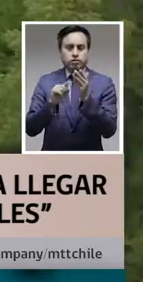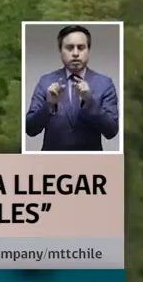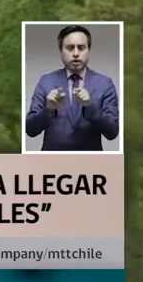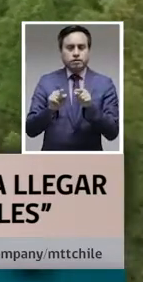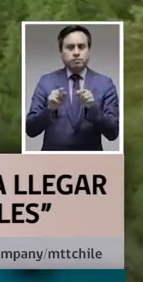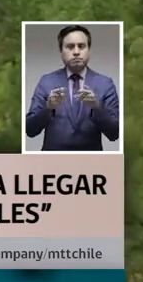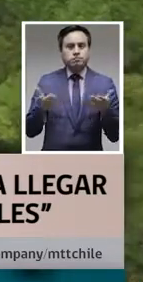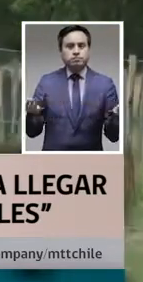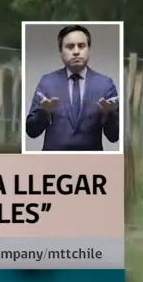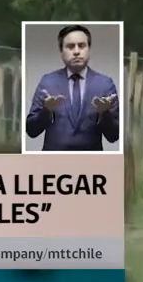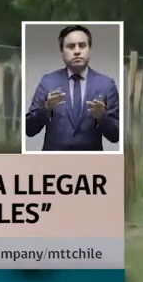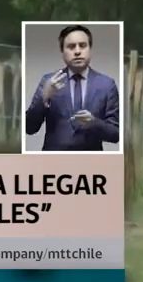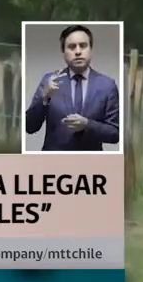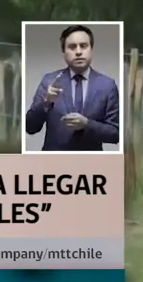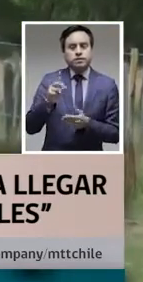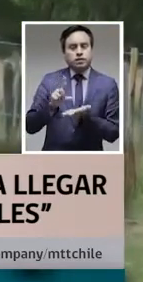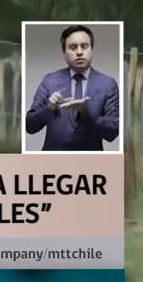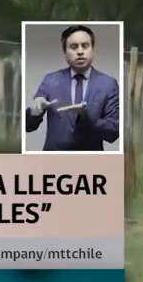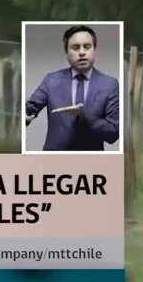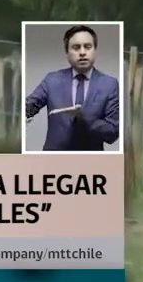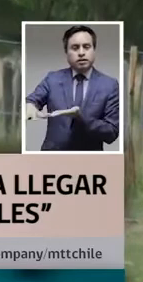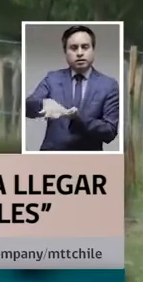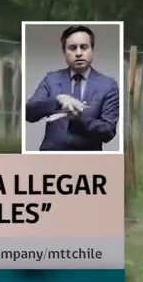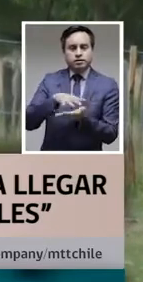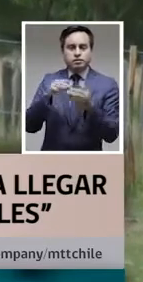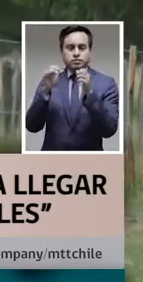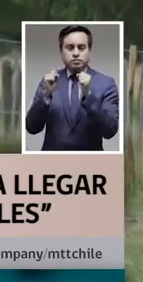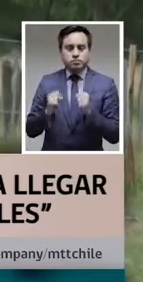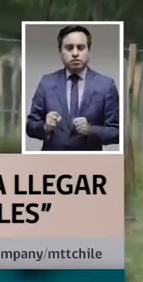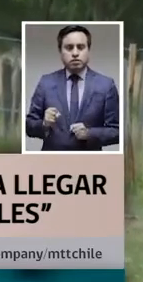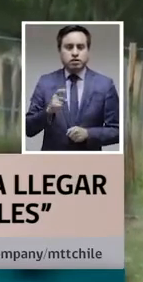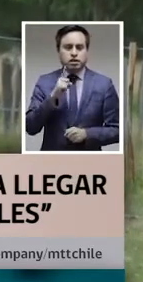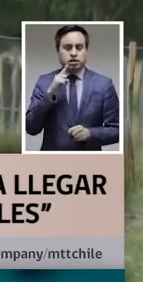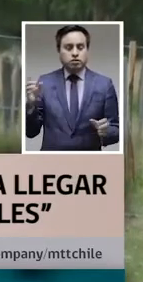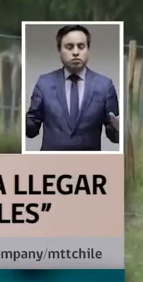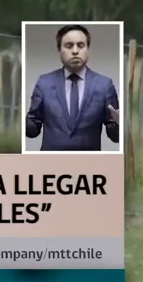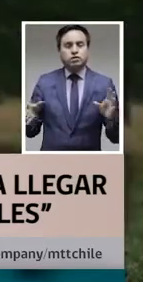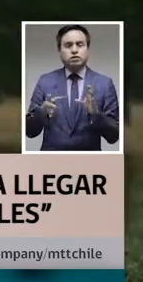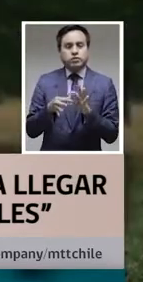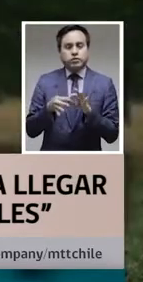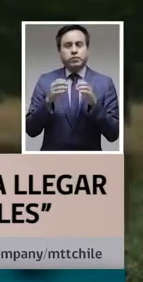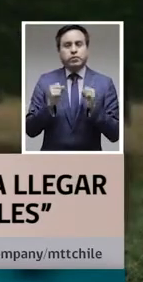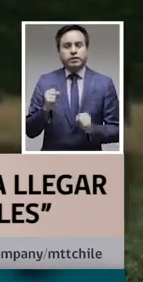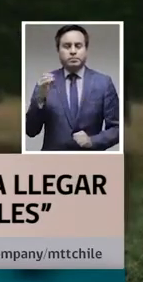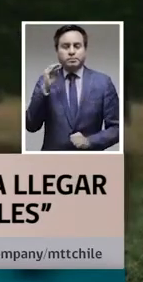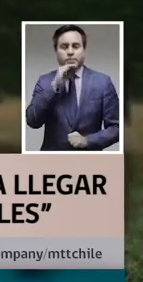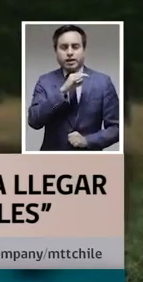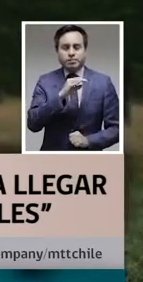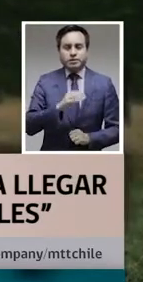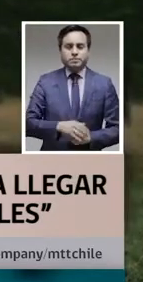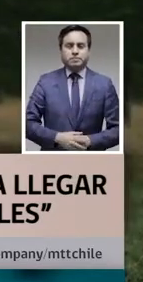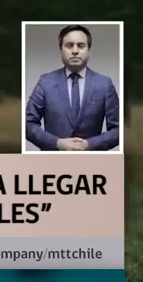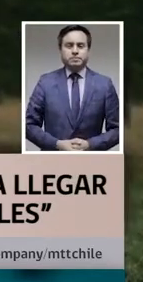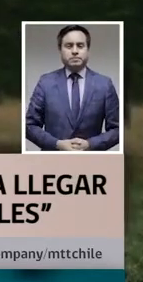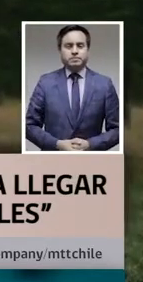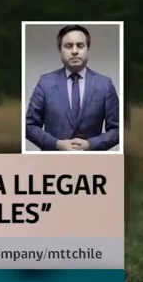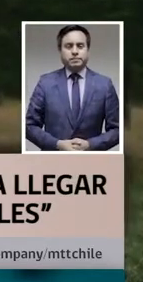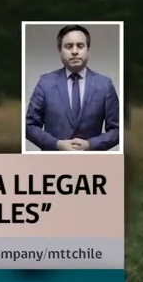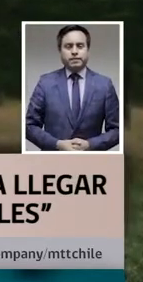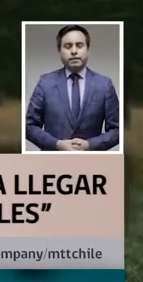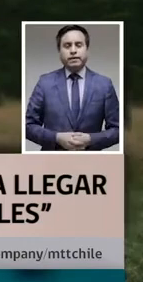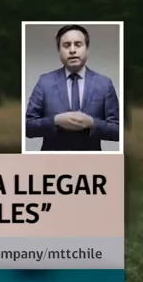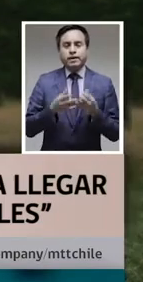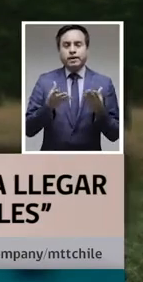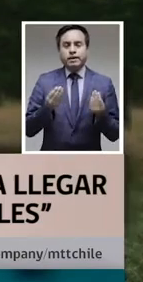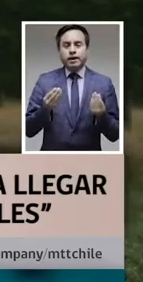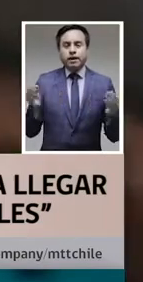de manera que esas localidades puedan tener conexión más rápida. Respecto a la